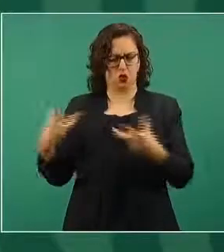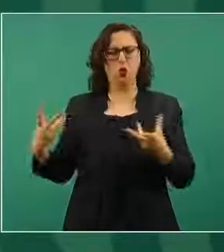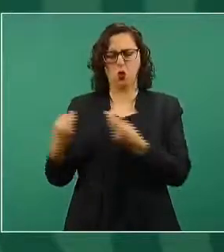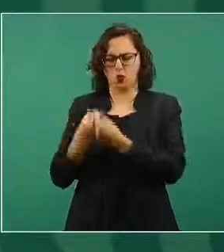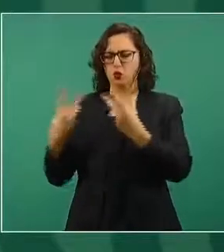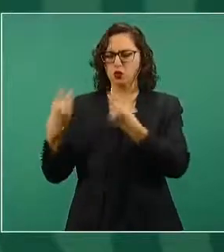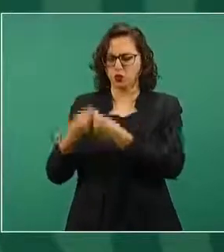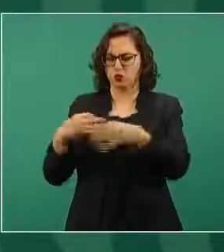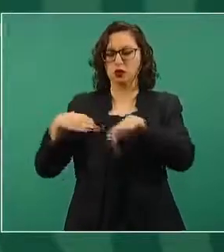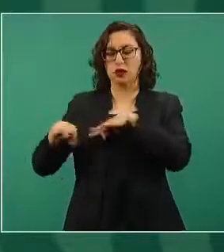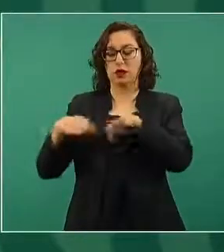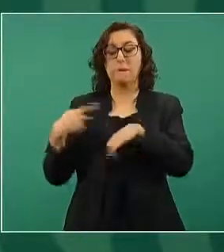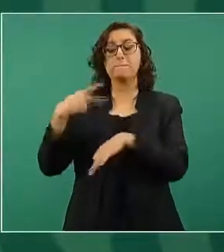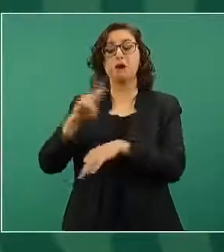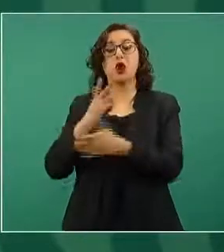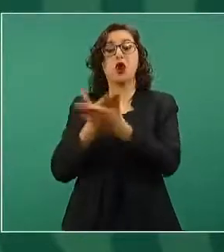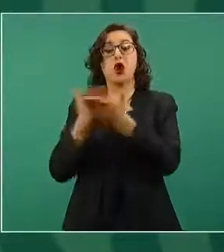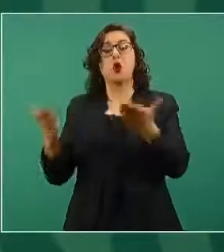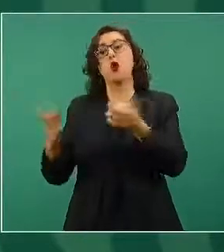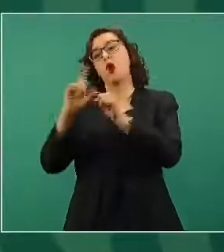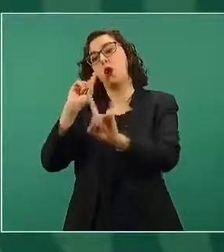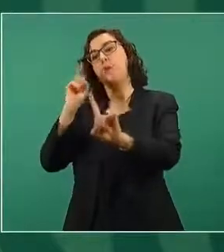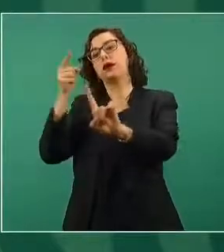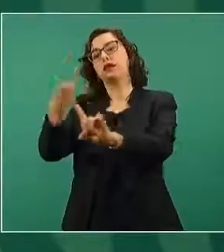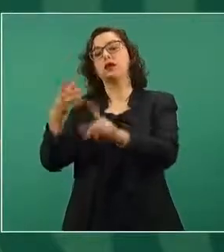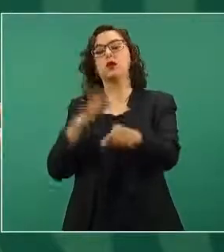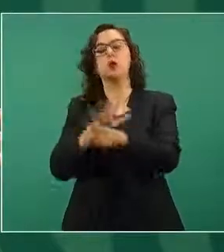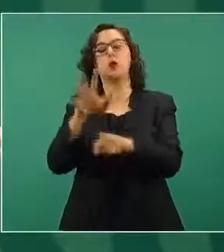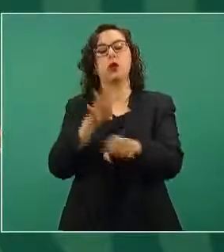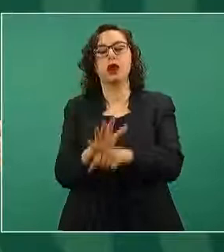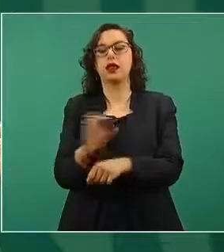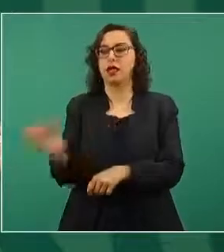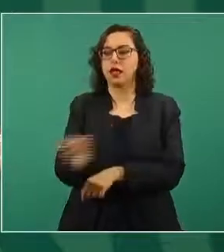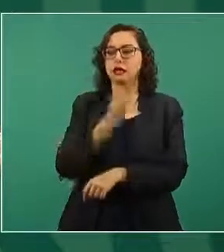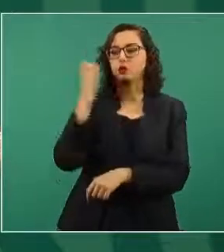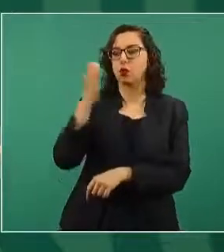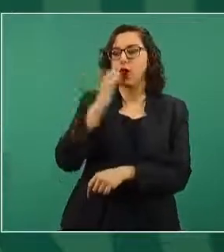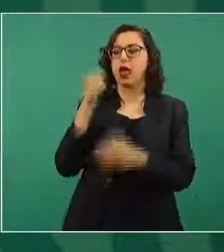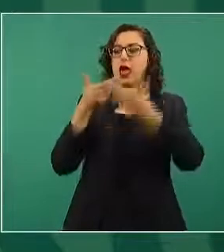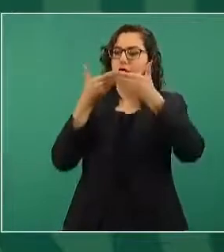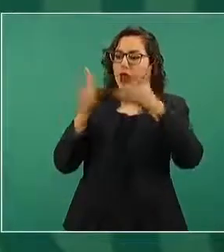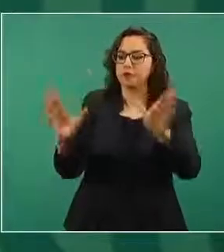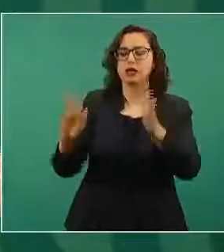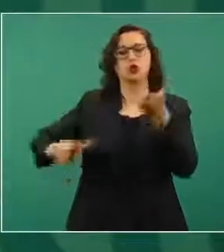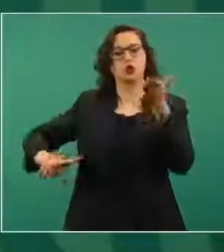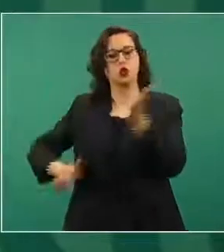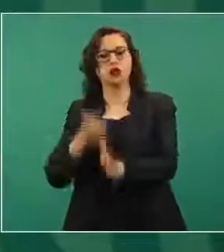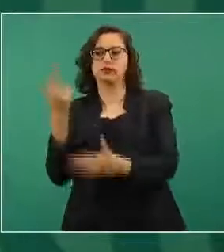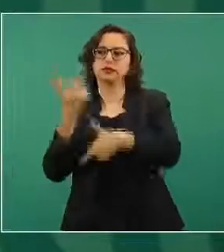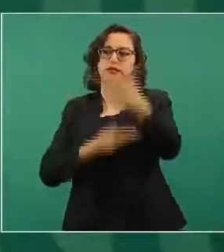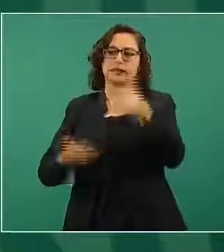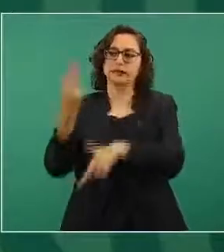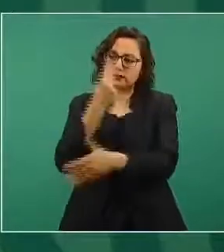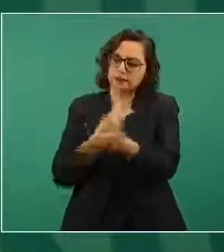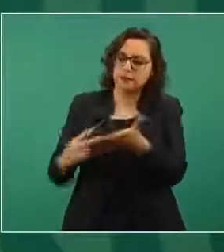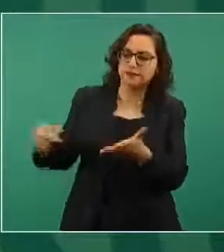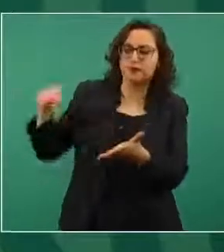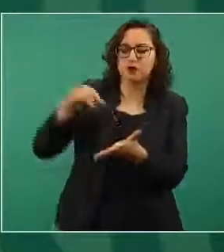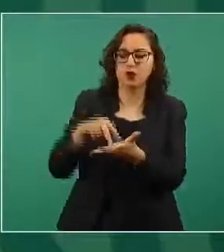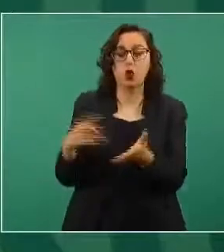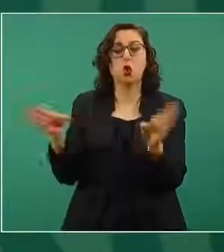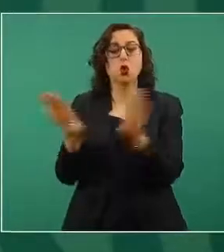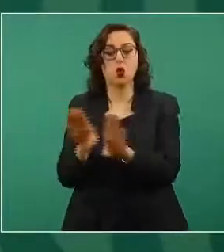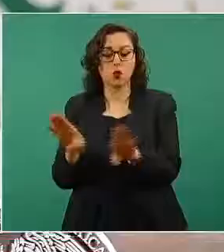miras a reactivar la educación pública en una forma organizada, en una forma estructurada,